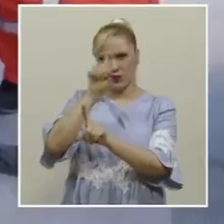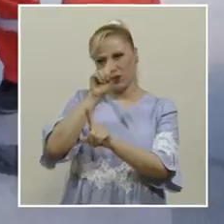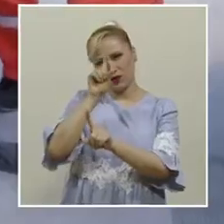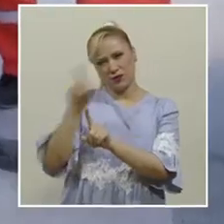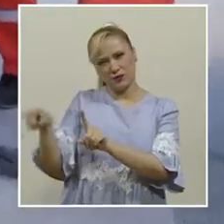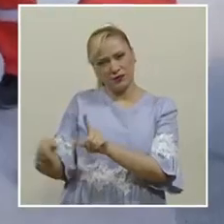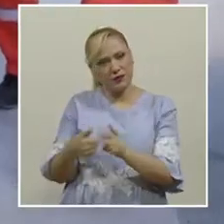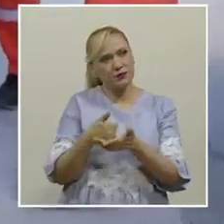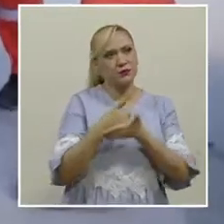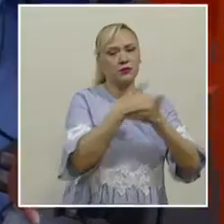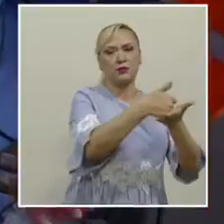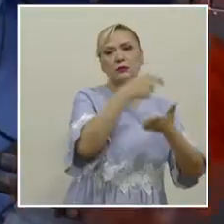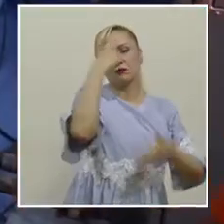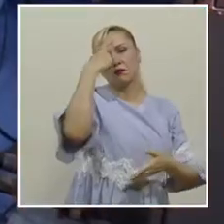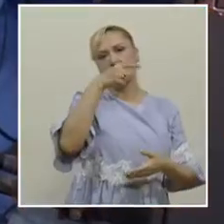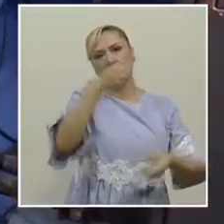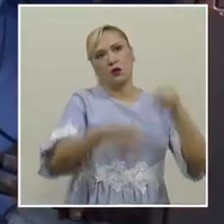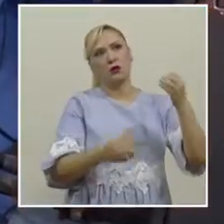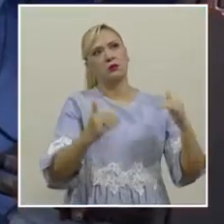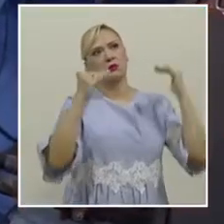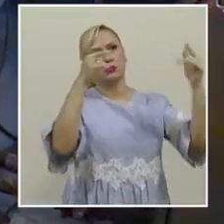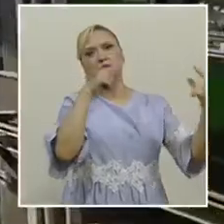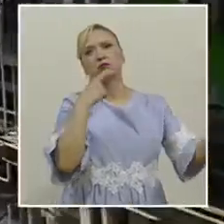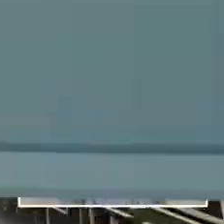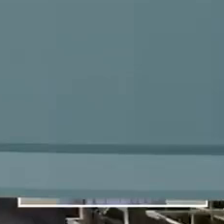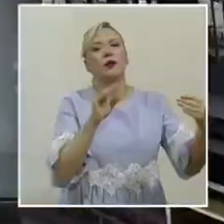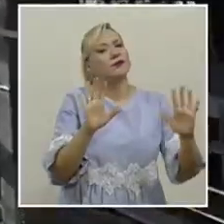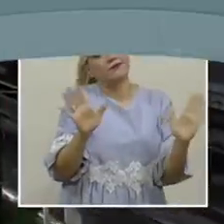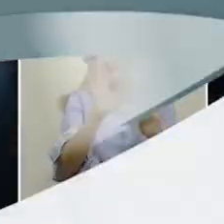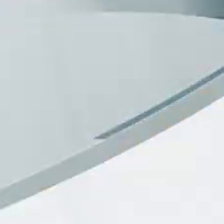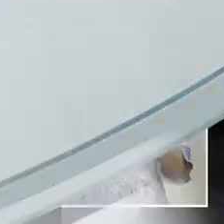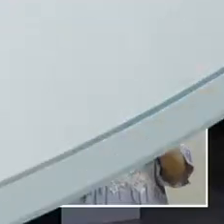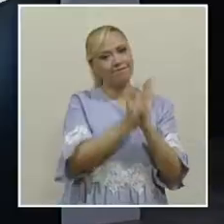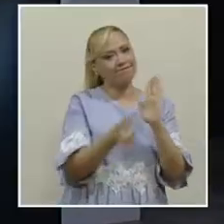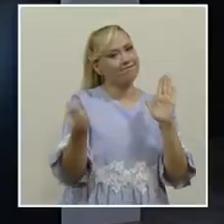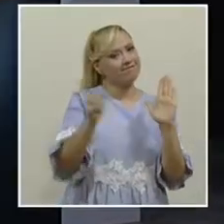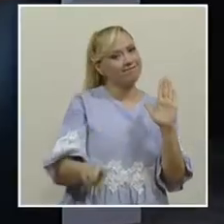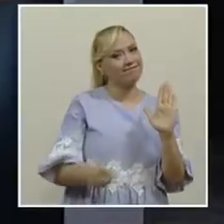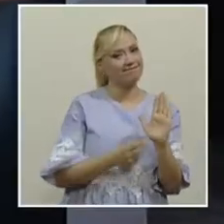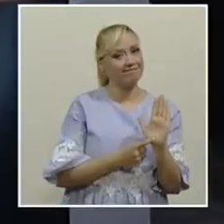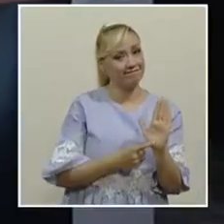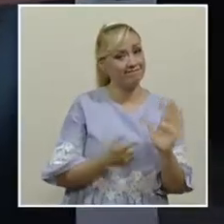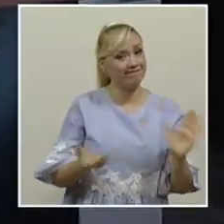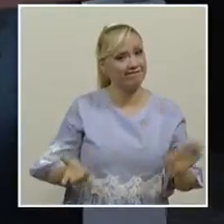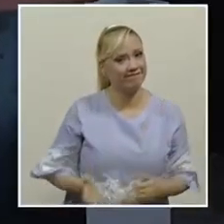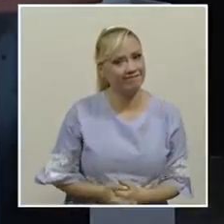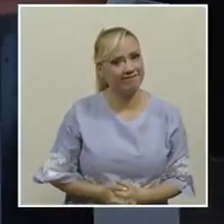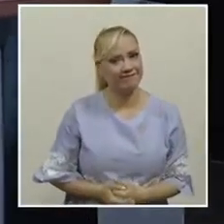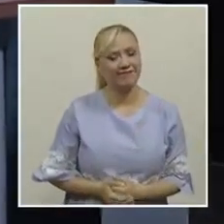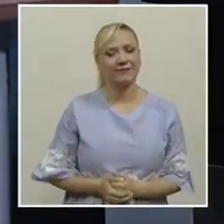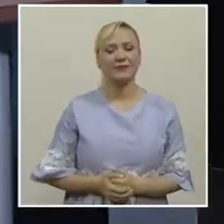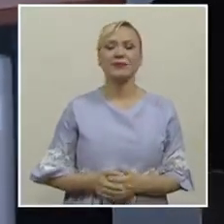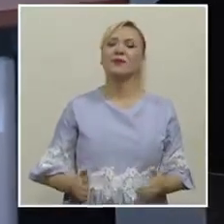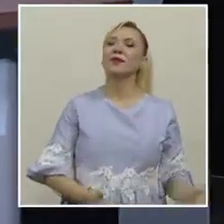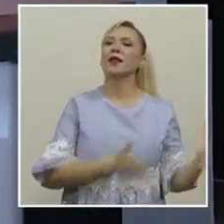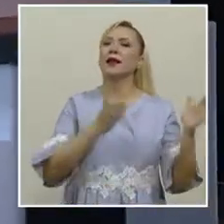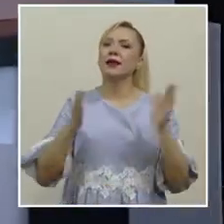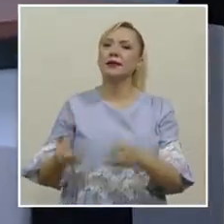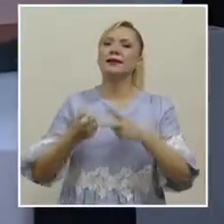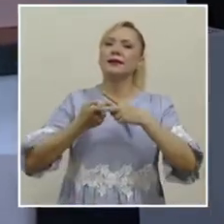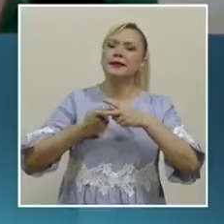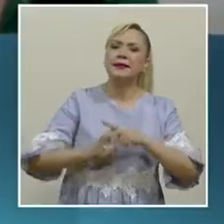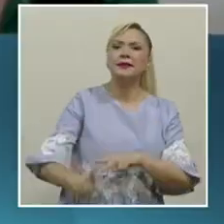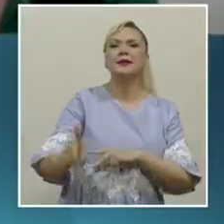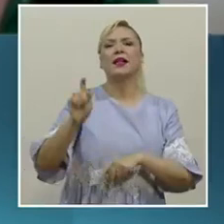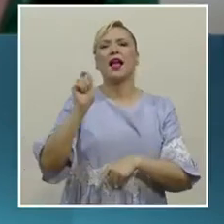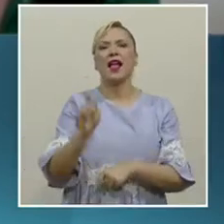determinaciones del INAI ante la Corte. Y en otros temas iniciaron las pláticas Un